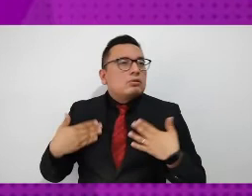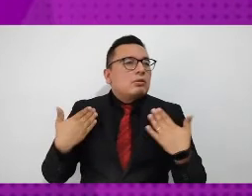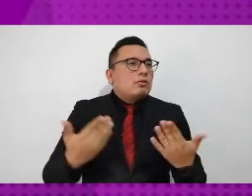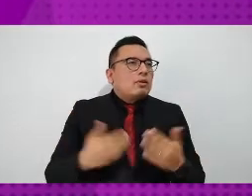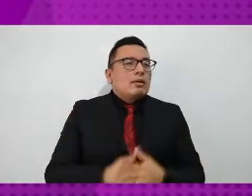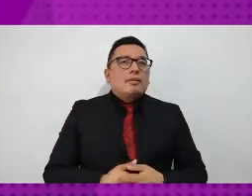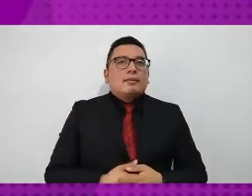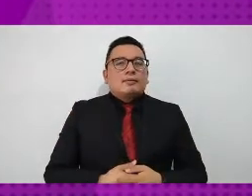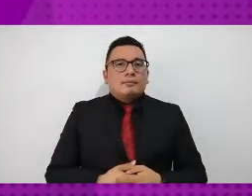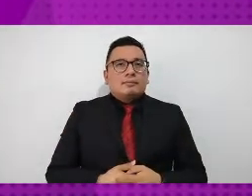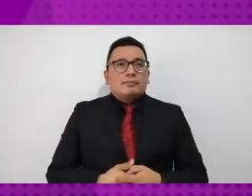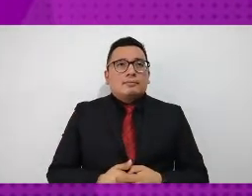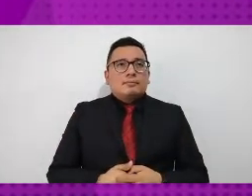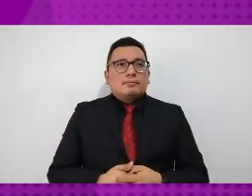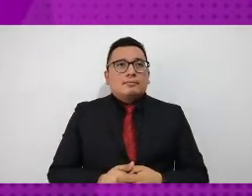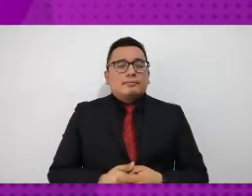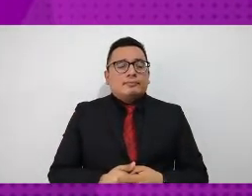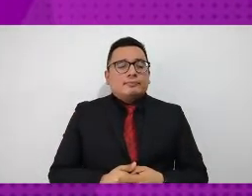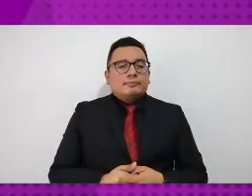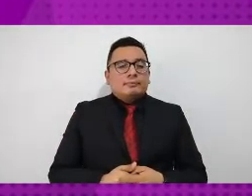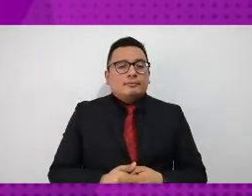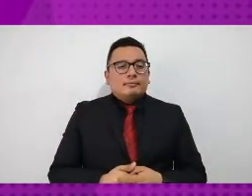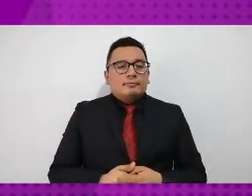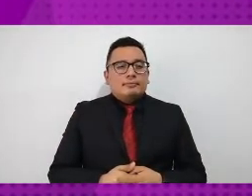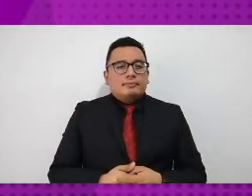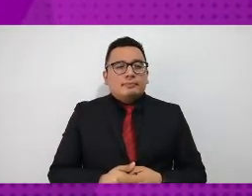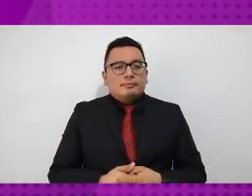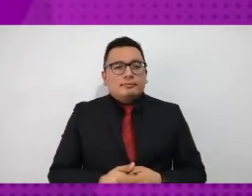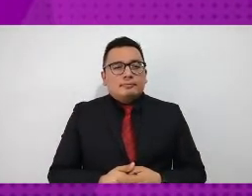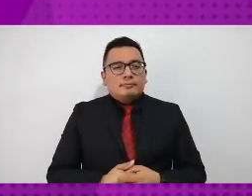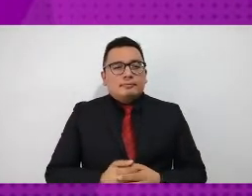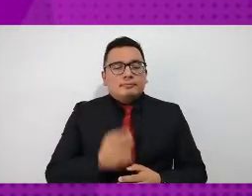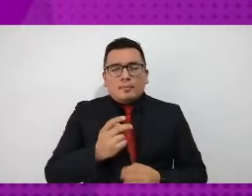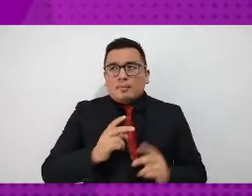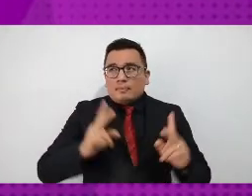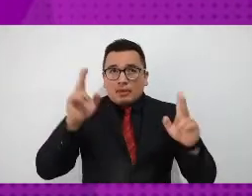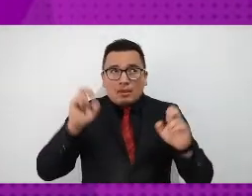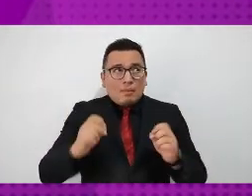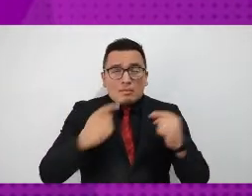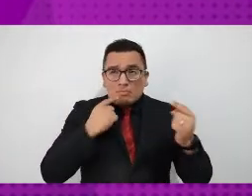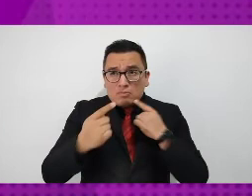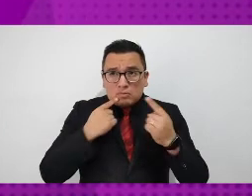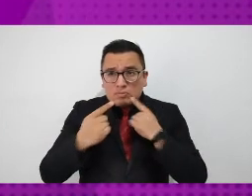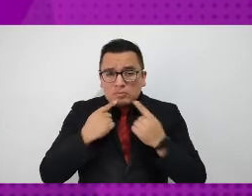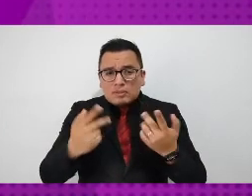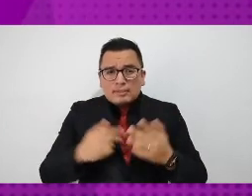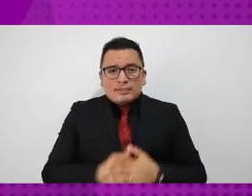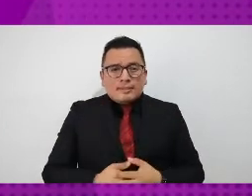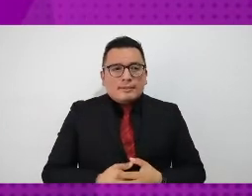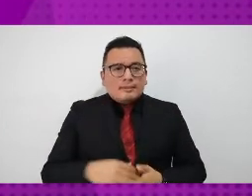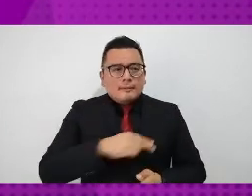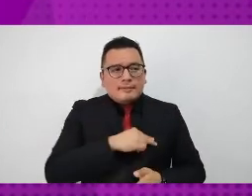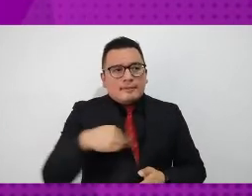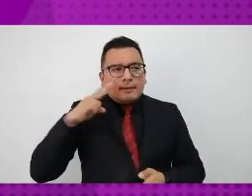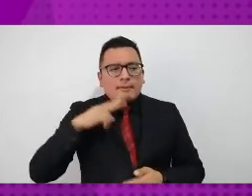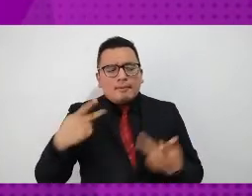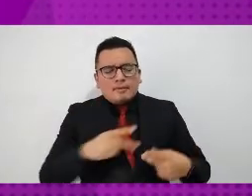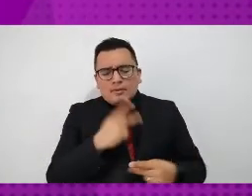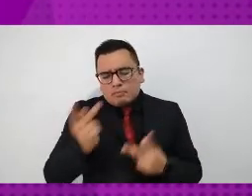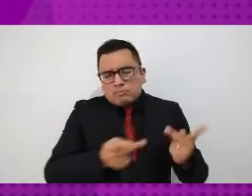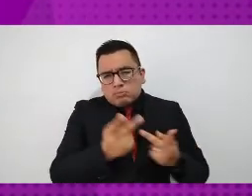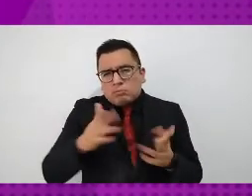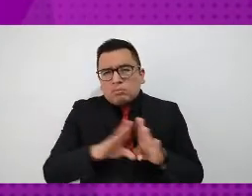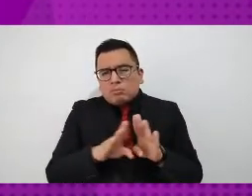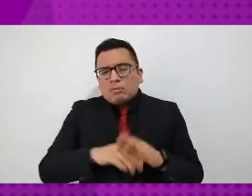entre el organismo electoral y la ciudadanía por ello los temas que se debatieron los pusimos a consideración de la ciudadanía